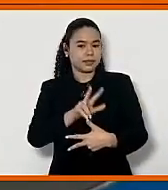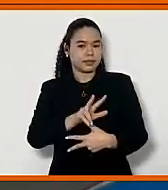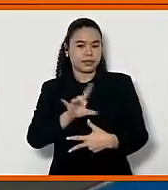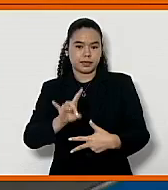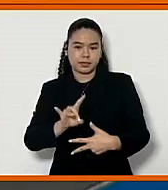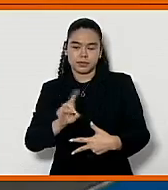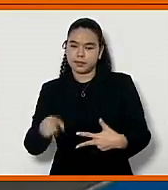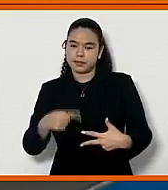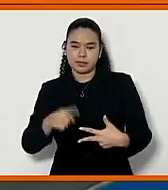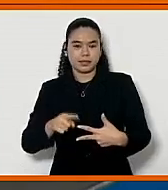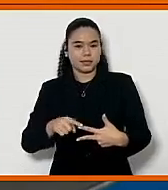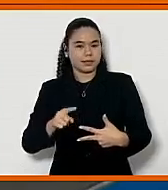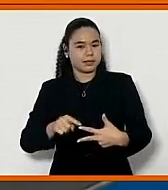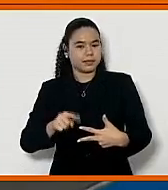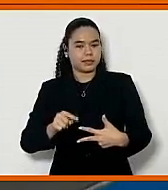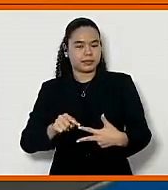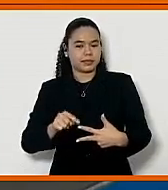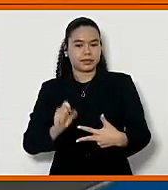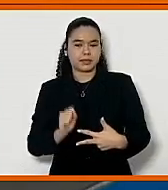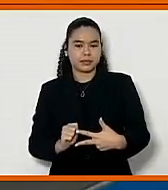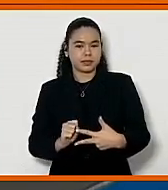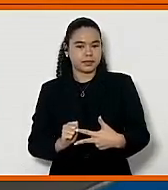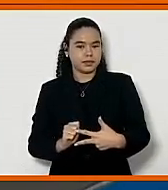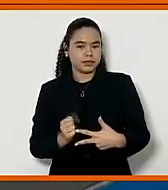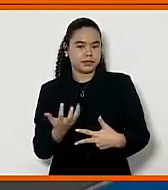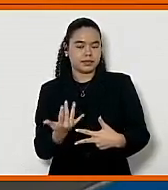38, segundo número afortunado.